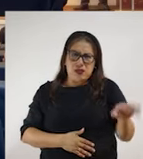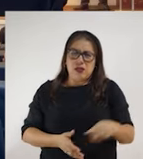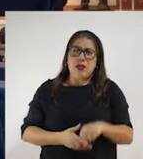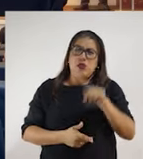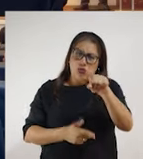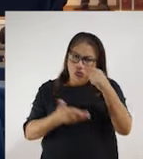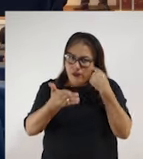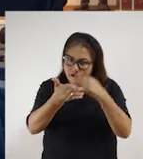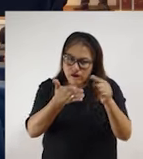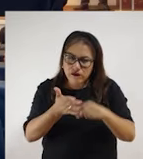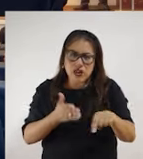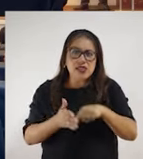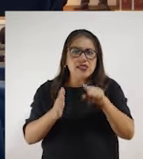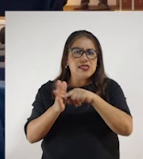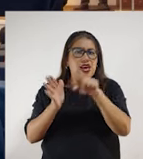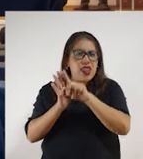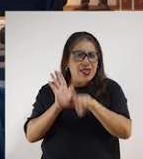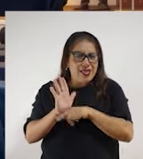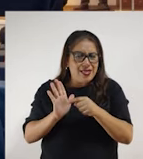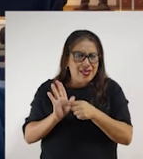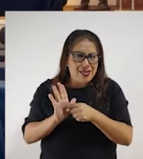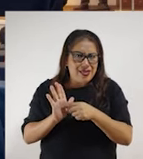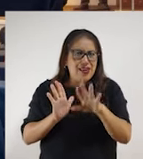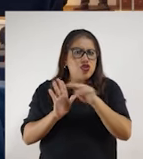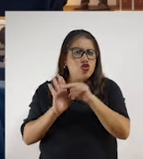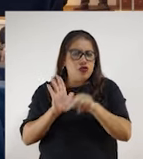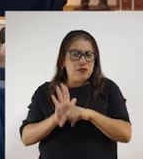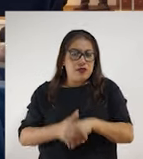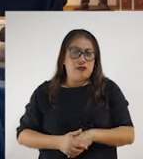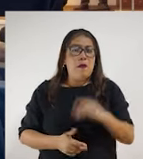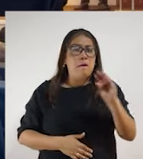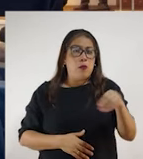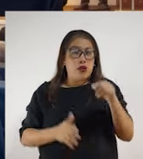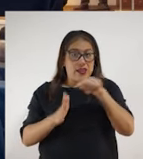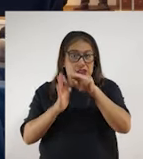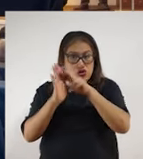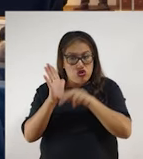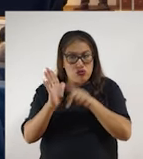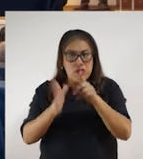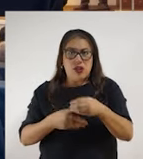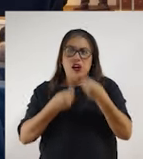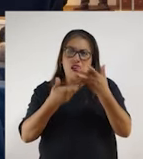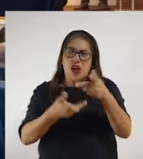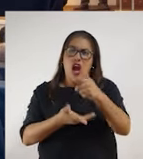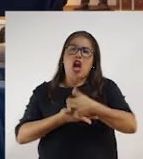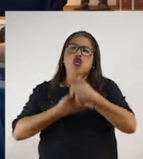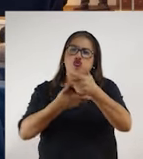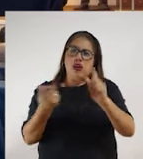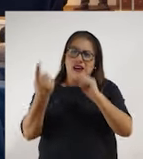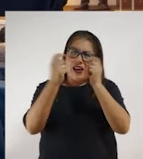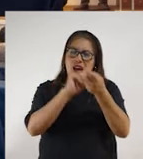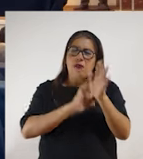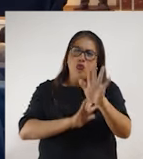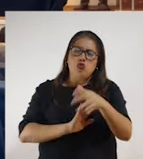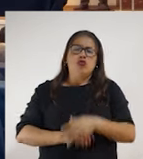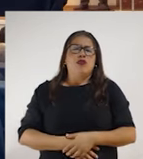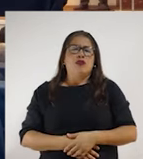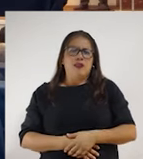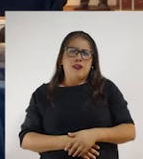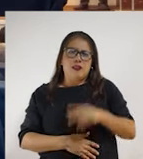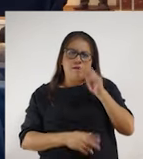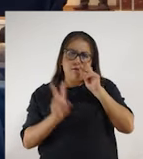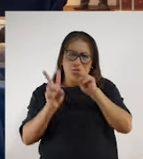revisemos estos marcos normativos, porque realmente nos va a cambiar la forma, nos va a ayudar a